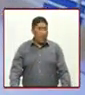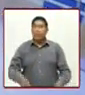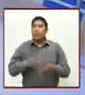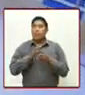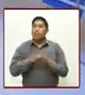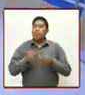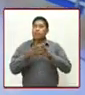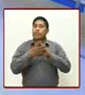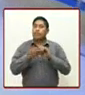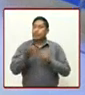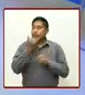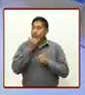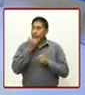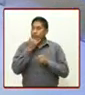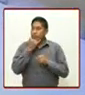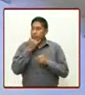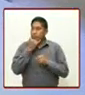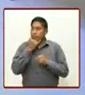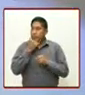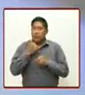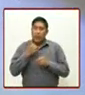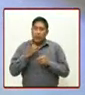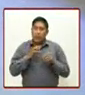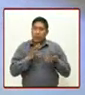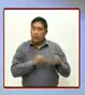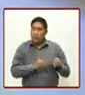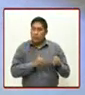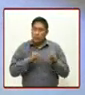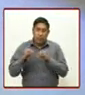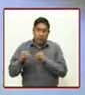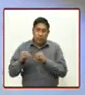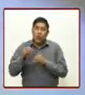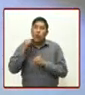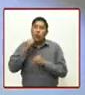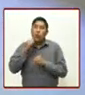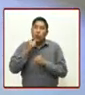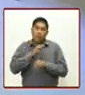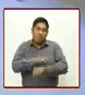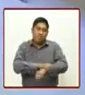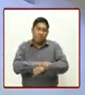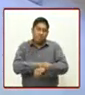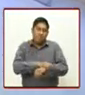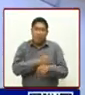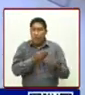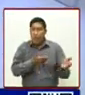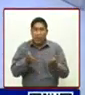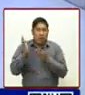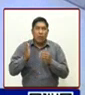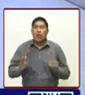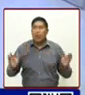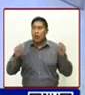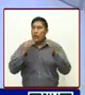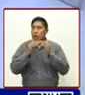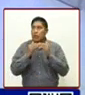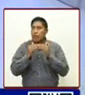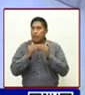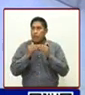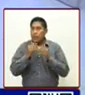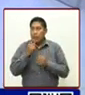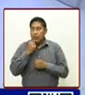Vamos a contarles lo que ha pasado con el traslado de la sospechosa hasta la ciudad de La Paz. Llegaron a primeras horas